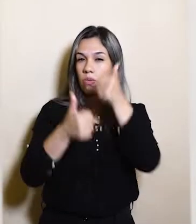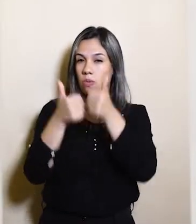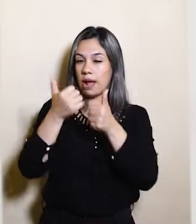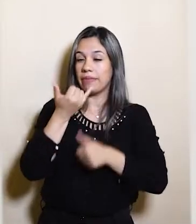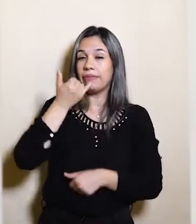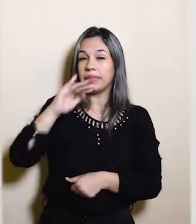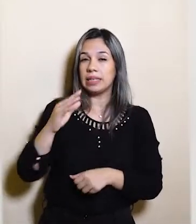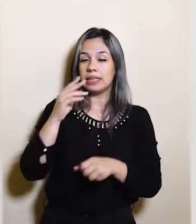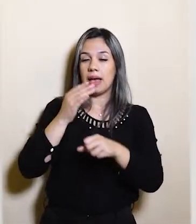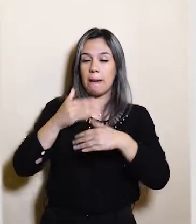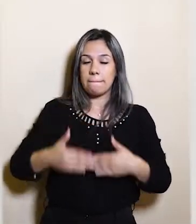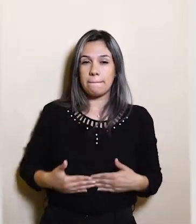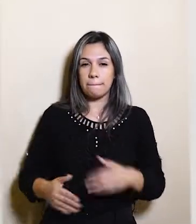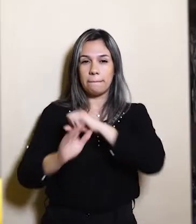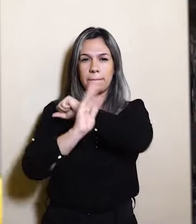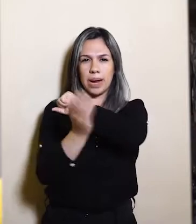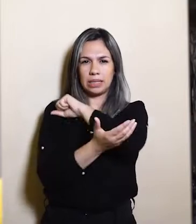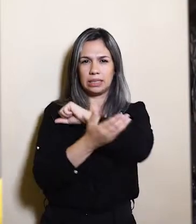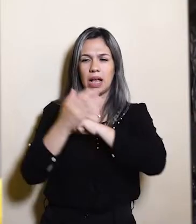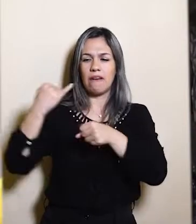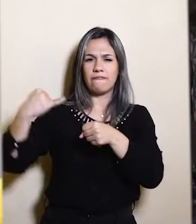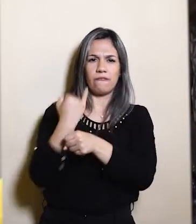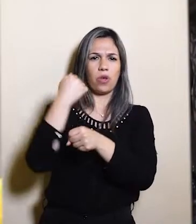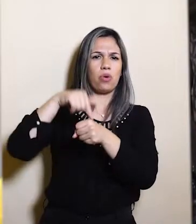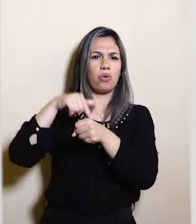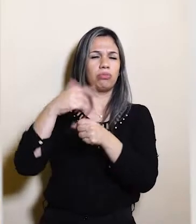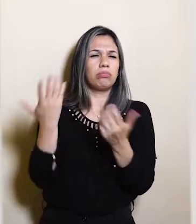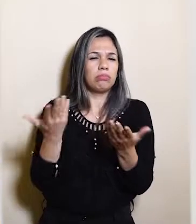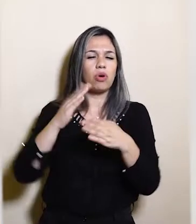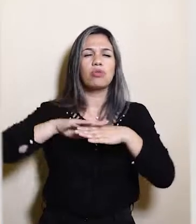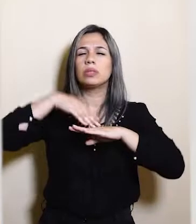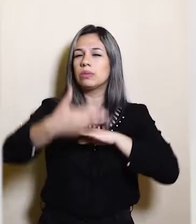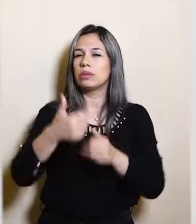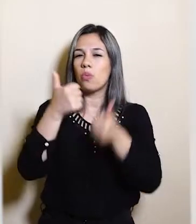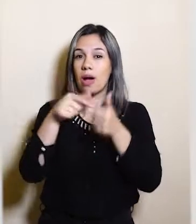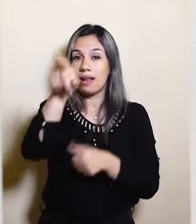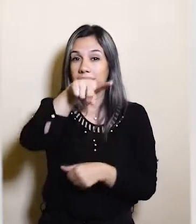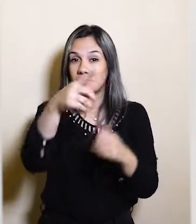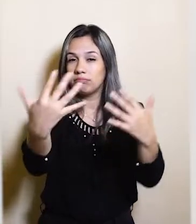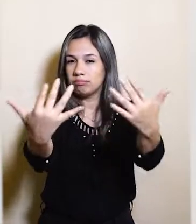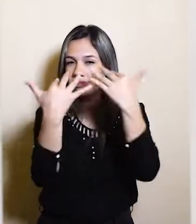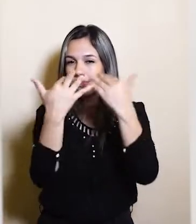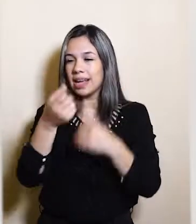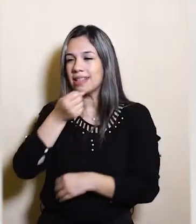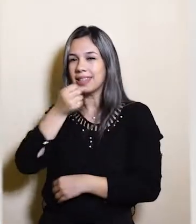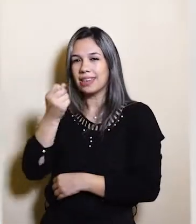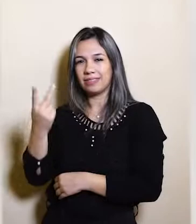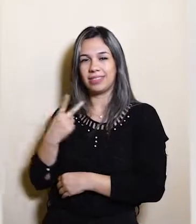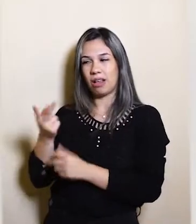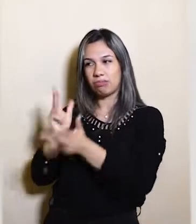embarazada después de un abuso. ¿Cómo podemos llevarle a la gente que hoy nos está mirando en esta entrevista, en esta charla,